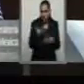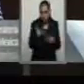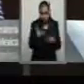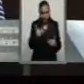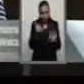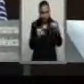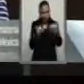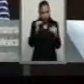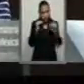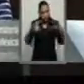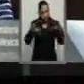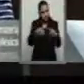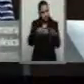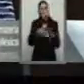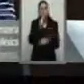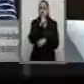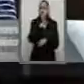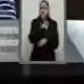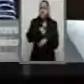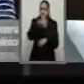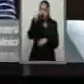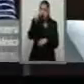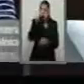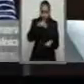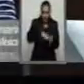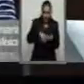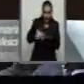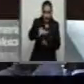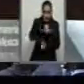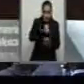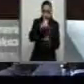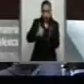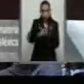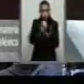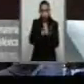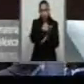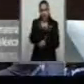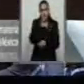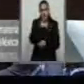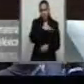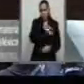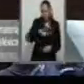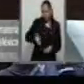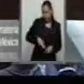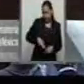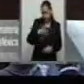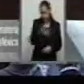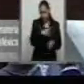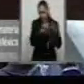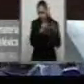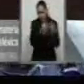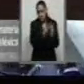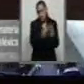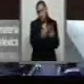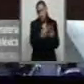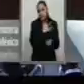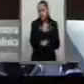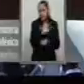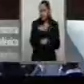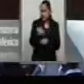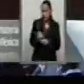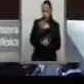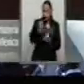coordinación metropolitana que reconozca que el municipalismo del siglo pasado ya le queda chico a una ciudad que es